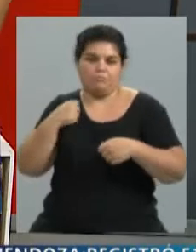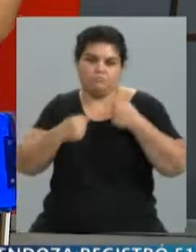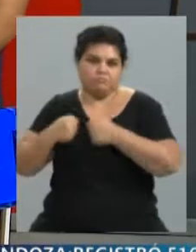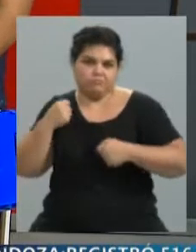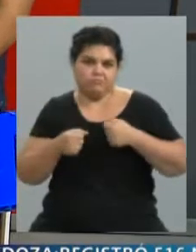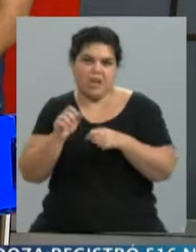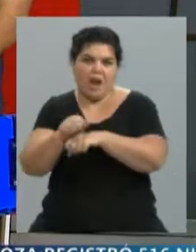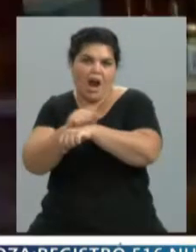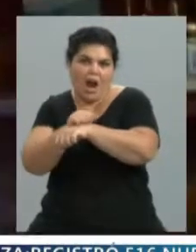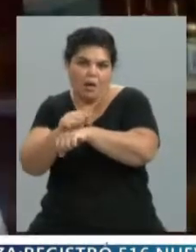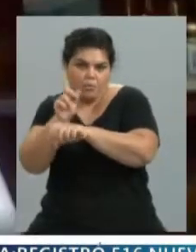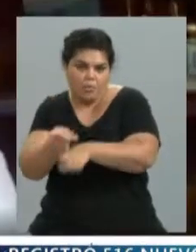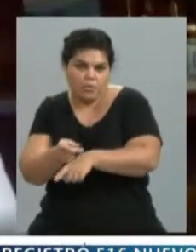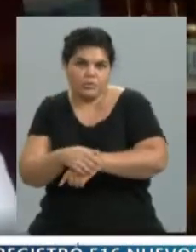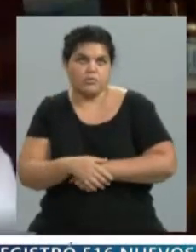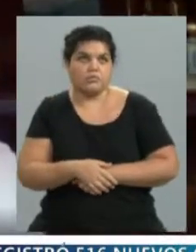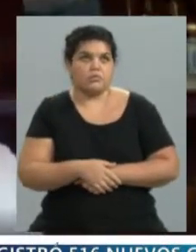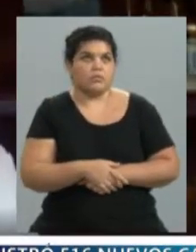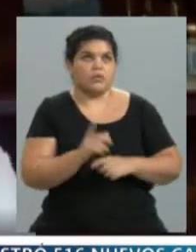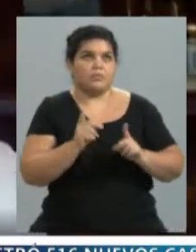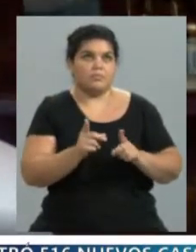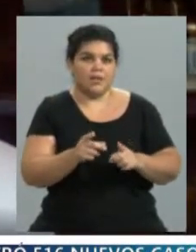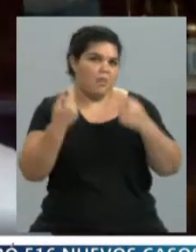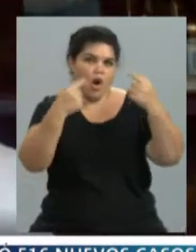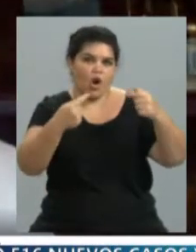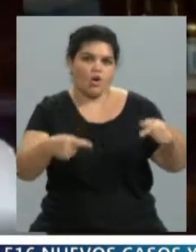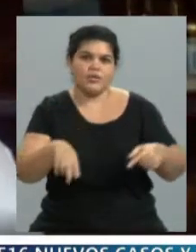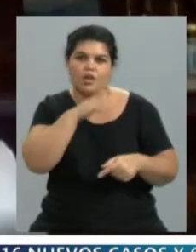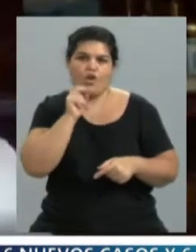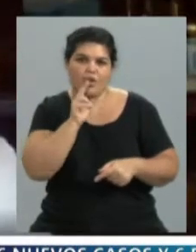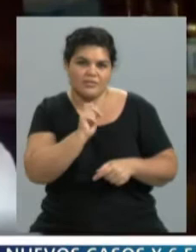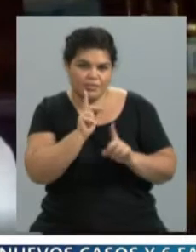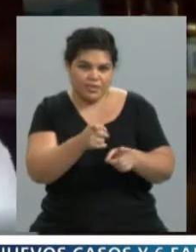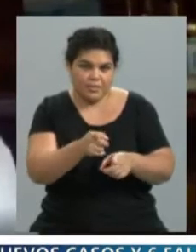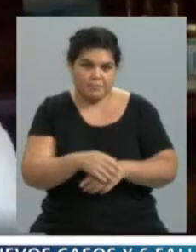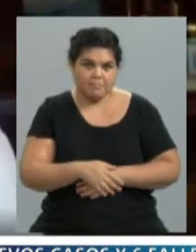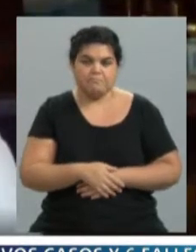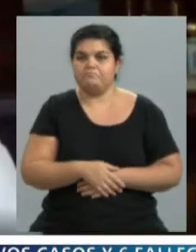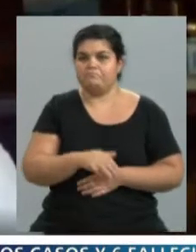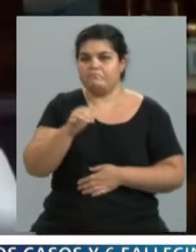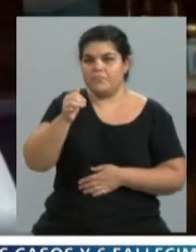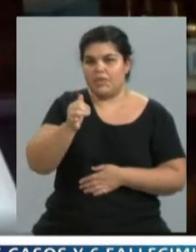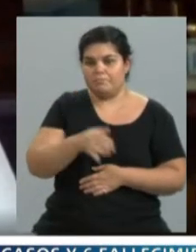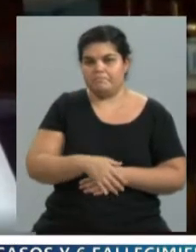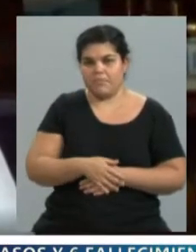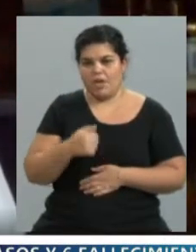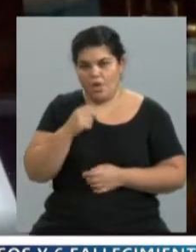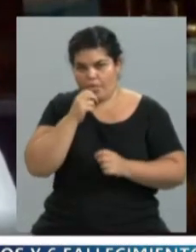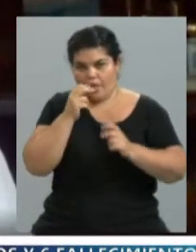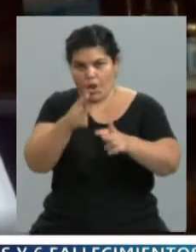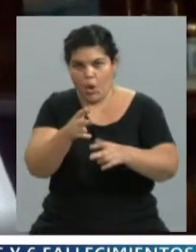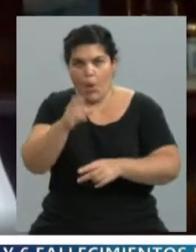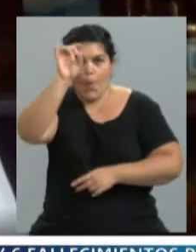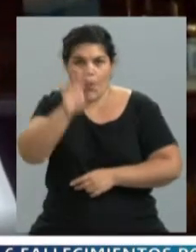sí, sí. Los agrotóxicos, supongamos, los otros contaminantes. Claro, exactamente. Sí, yo me animaría a decir que no solamente la